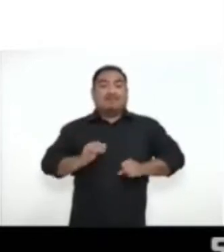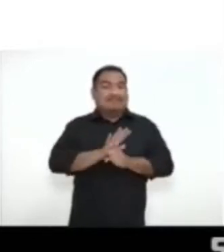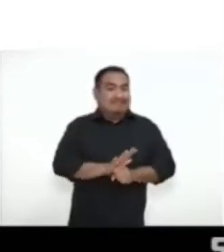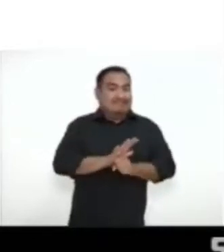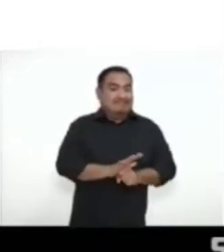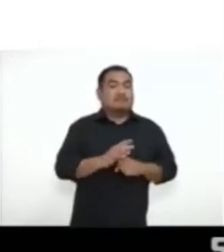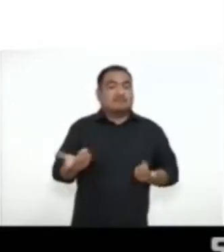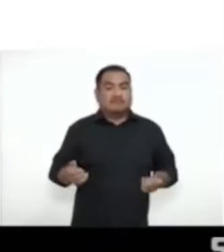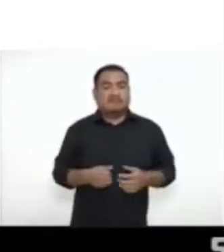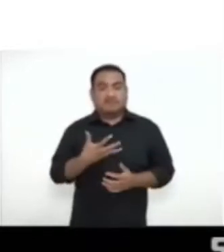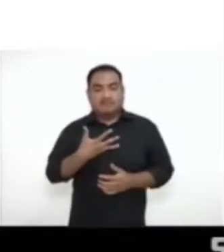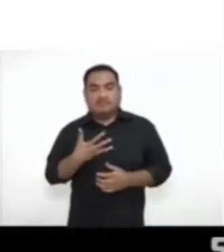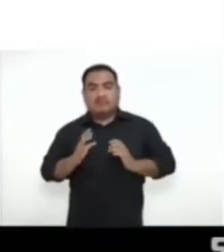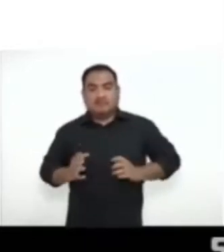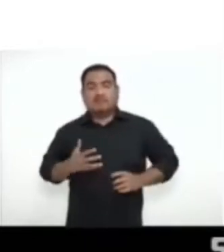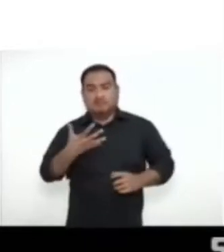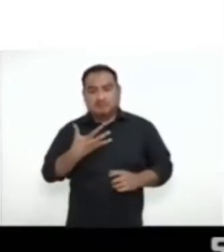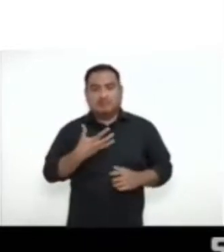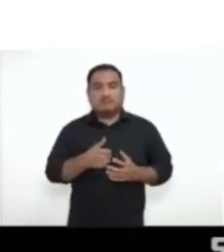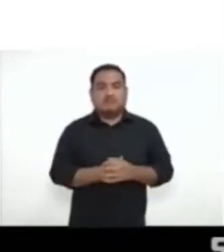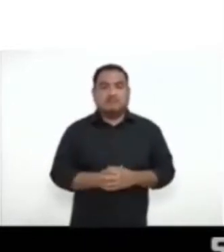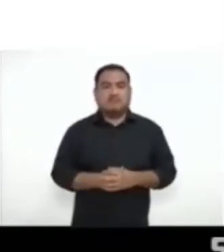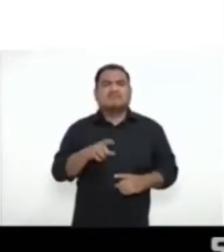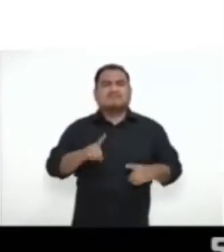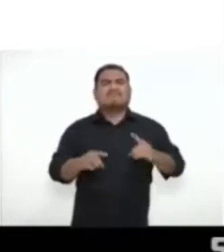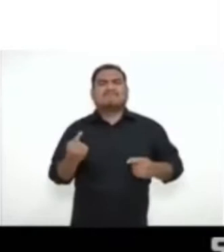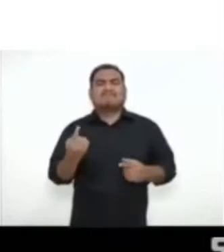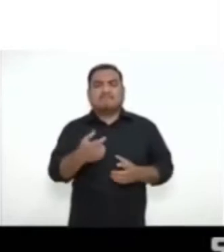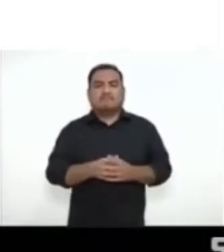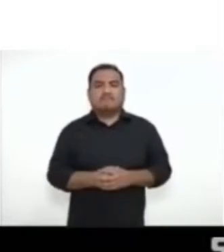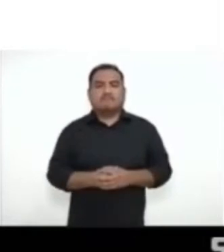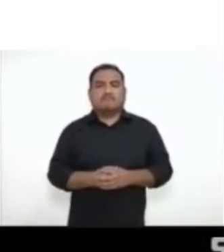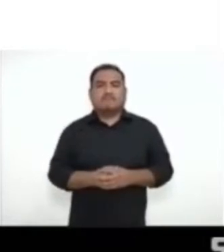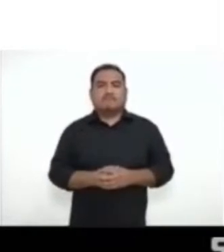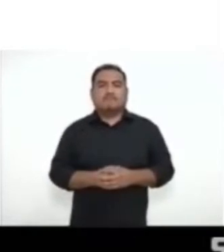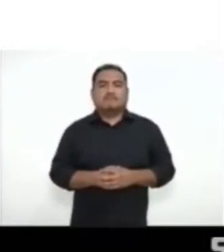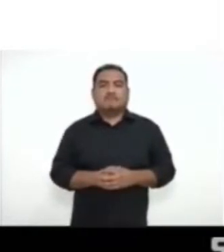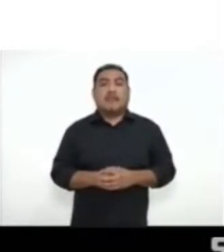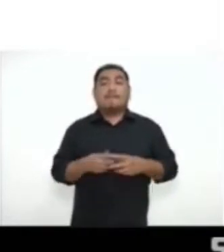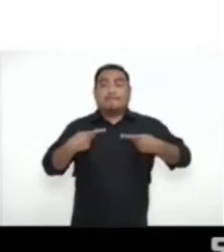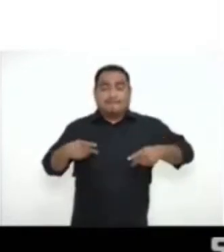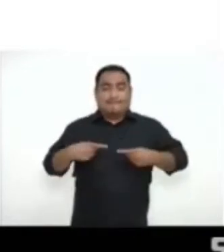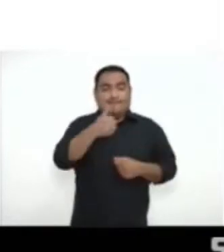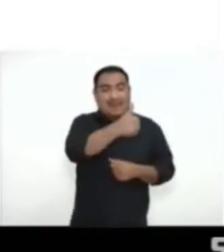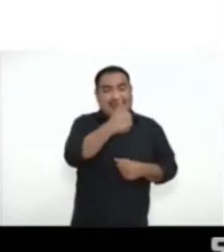todo esto? Todo esto va a depender de que nosotros podamos gestionar